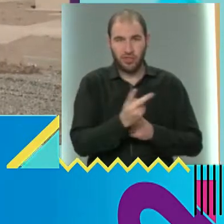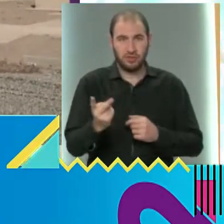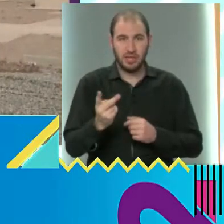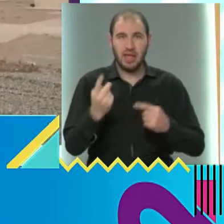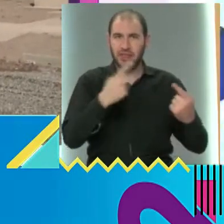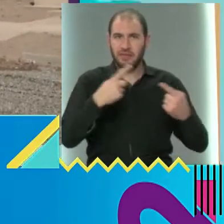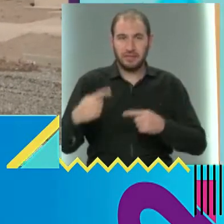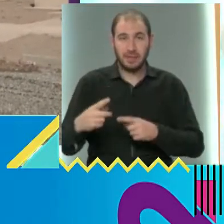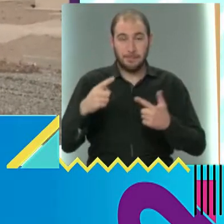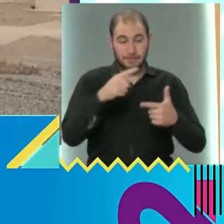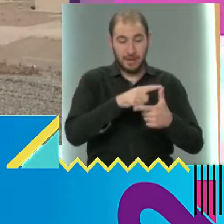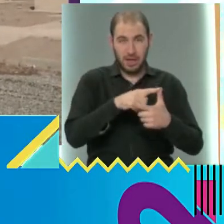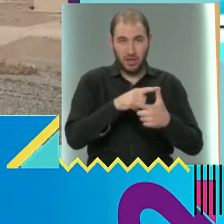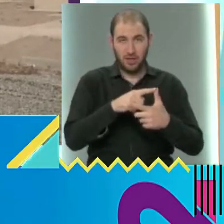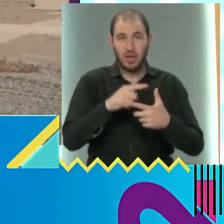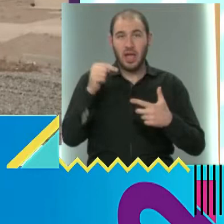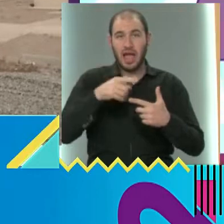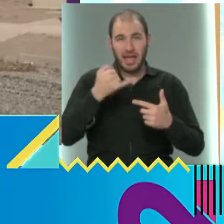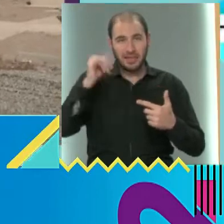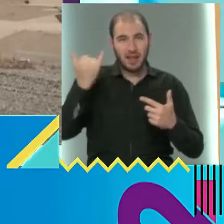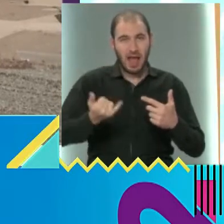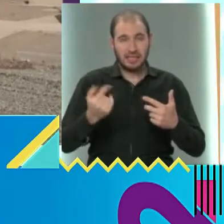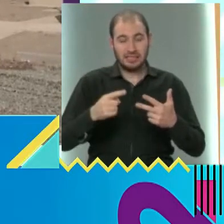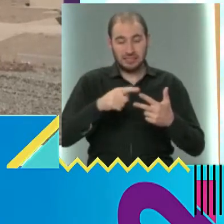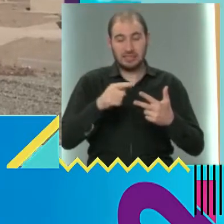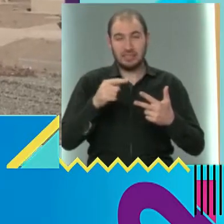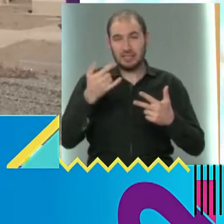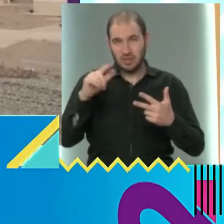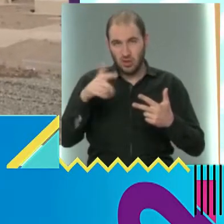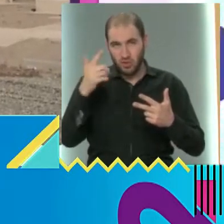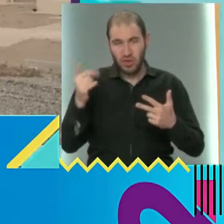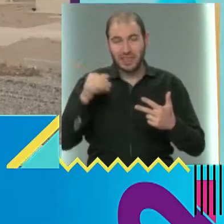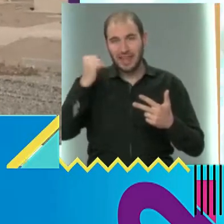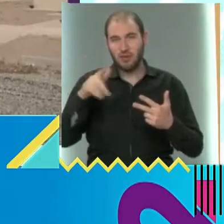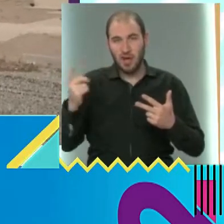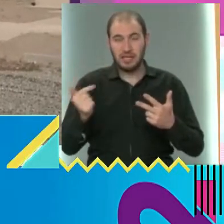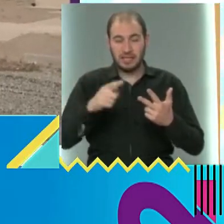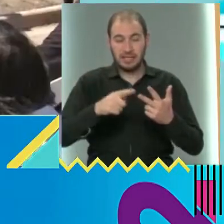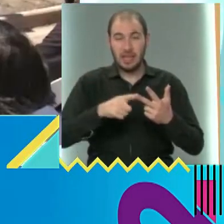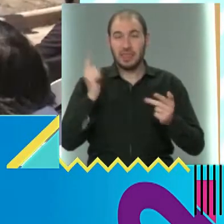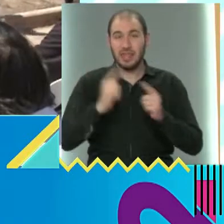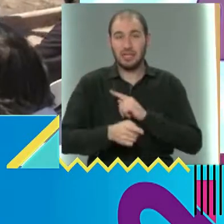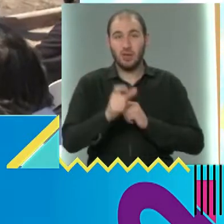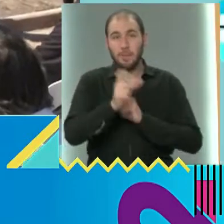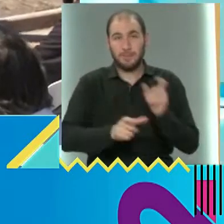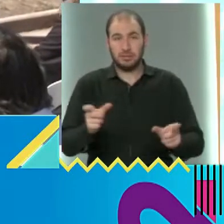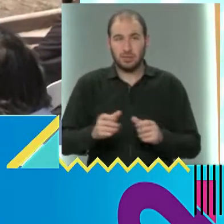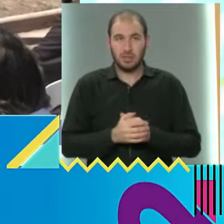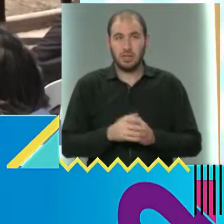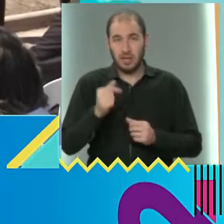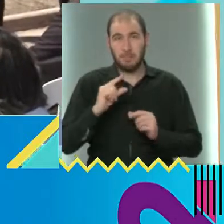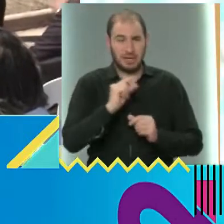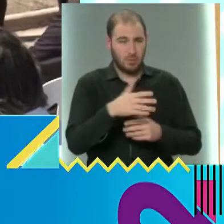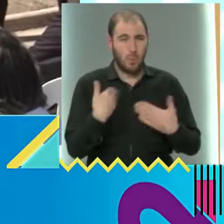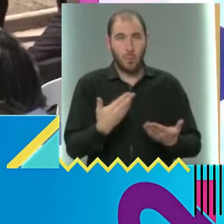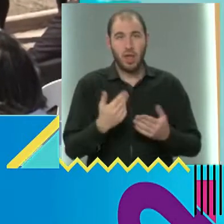la diferencia que en el primer caso va a ser con interés y en el segundo sin interés. Y en la tercera línea es el crédito directo de las personas que son sujetos de